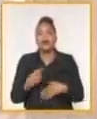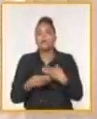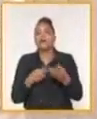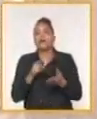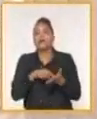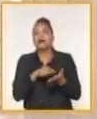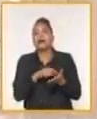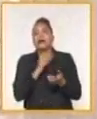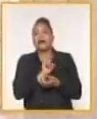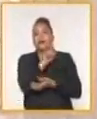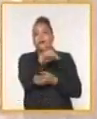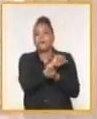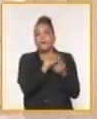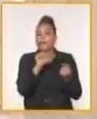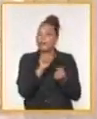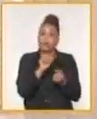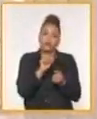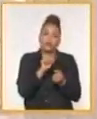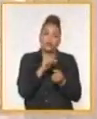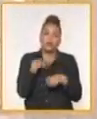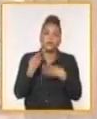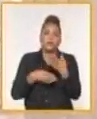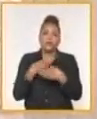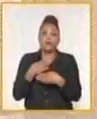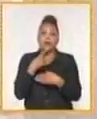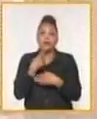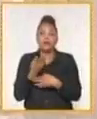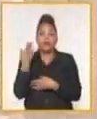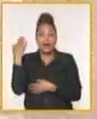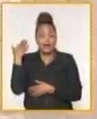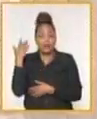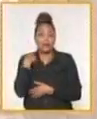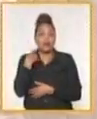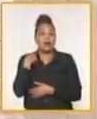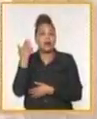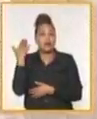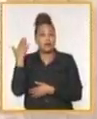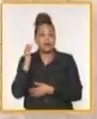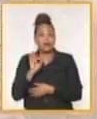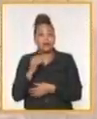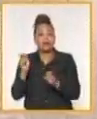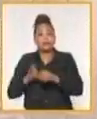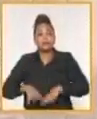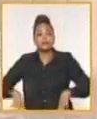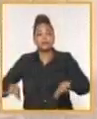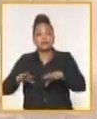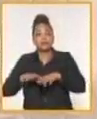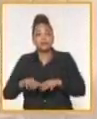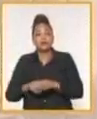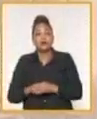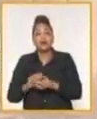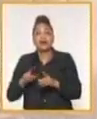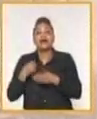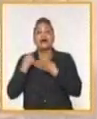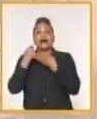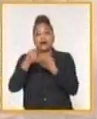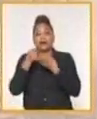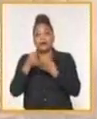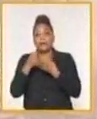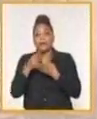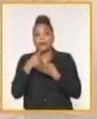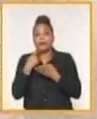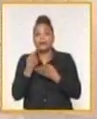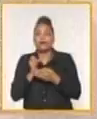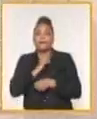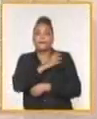en lo que significa desde el punto de vista del antiimperialismo, el antisionismo y el apoyo a la causa